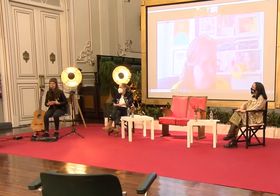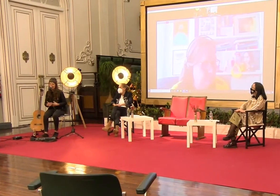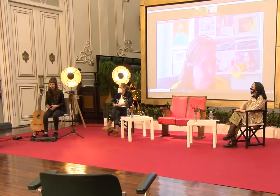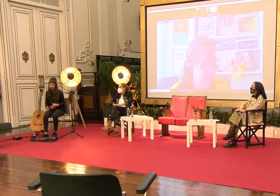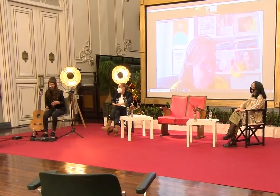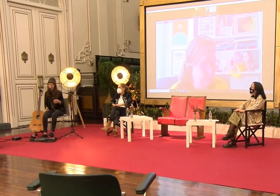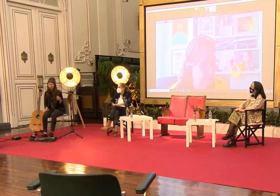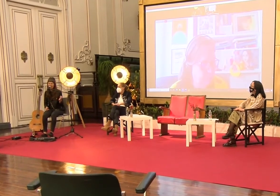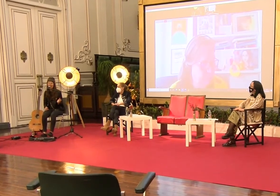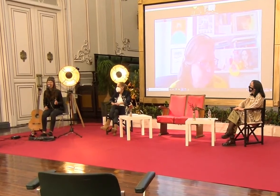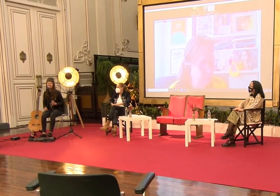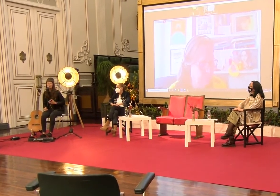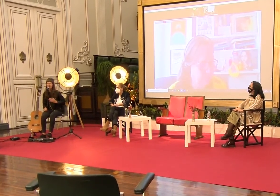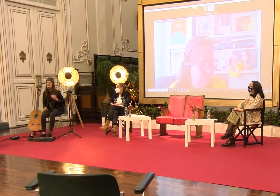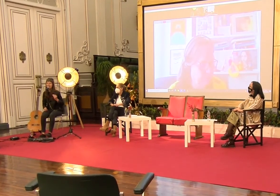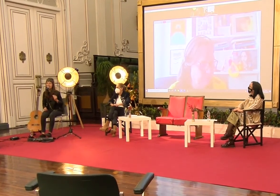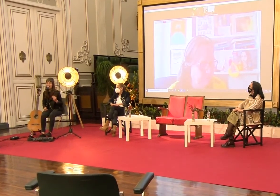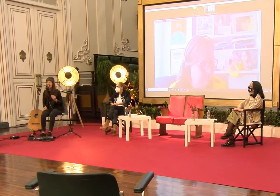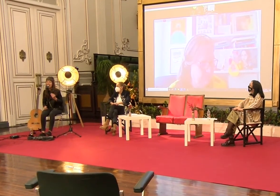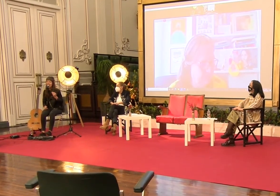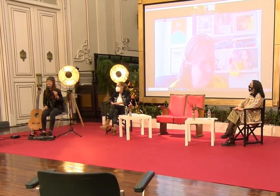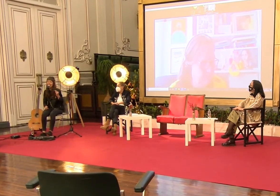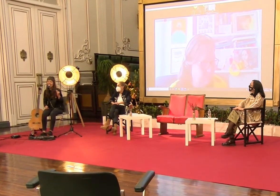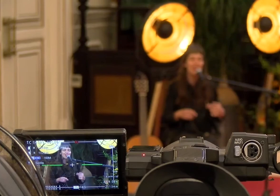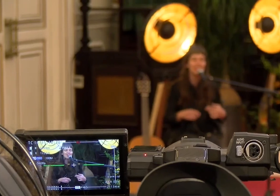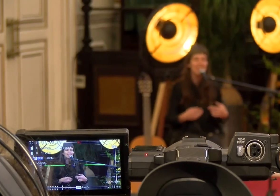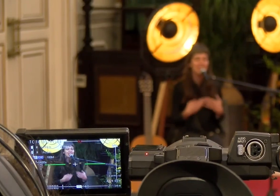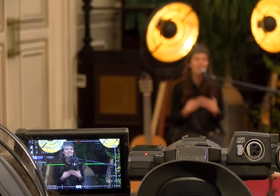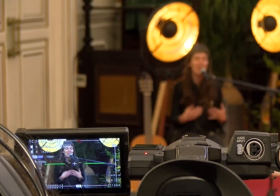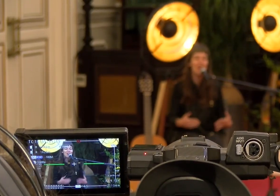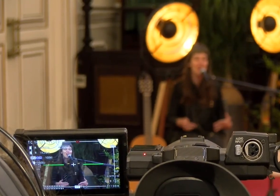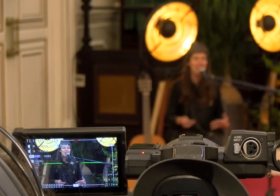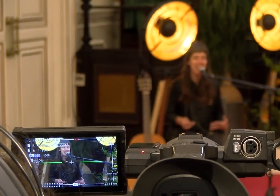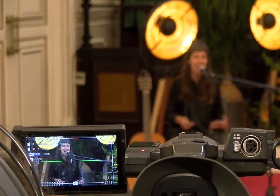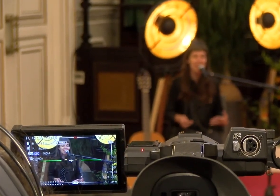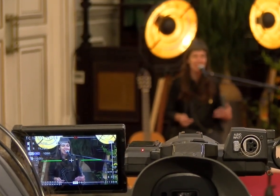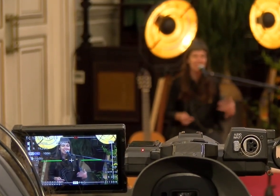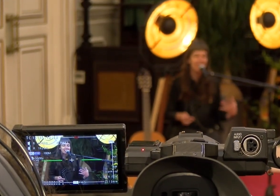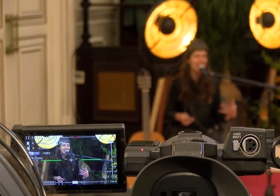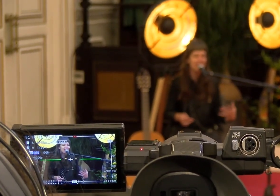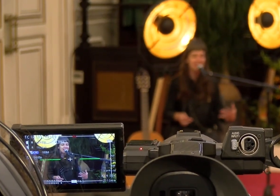candidaturas que se presenten. Os galardóns entregaranse nunha gala pendente aínda de data.